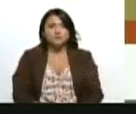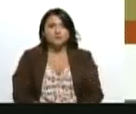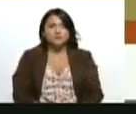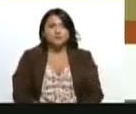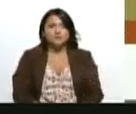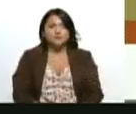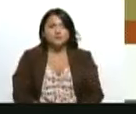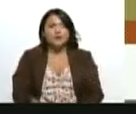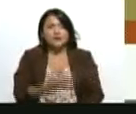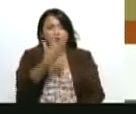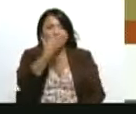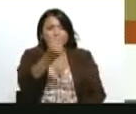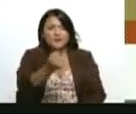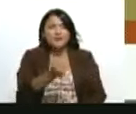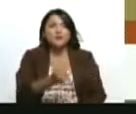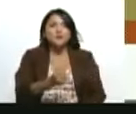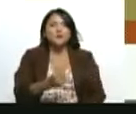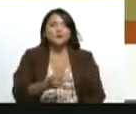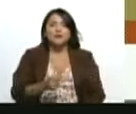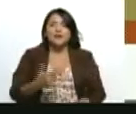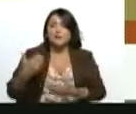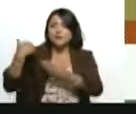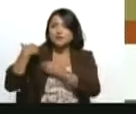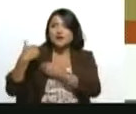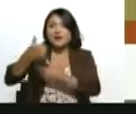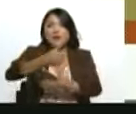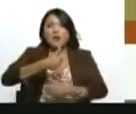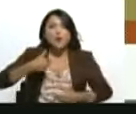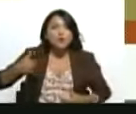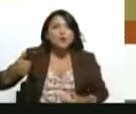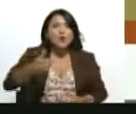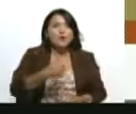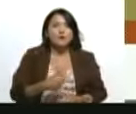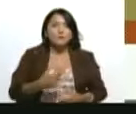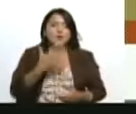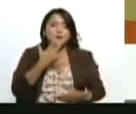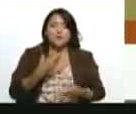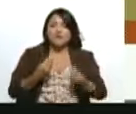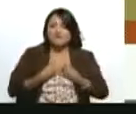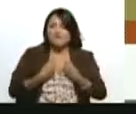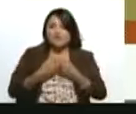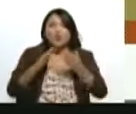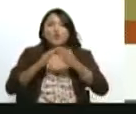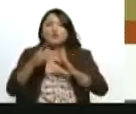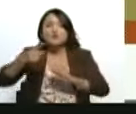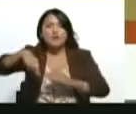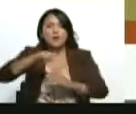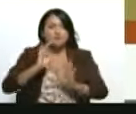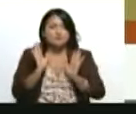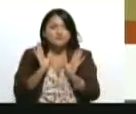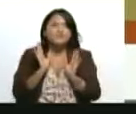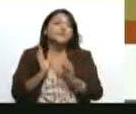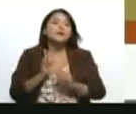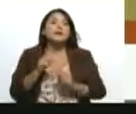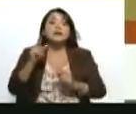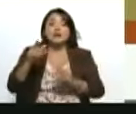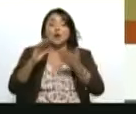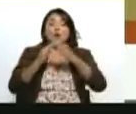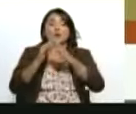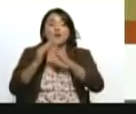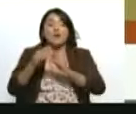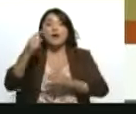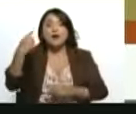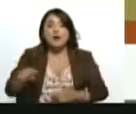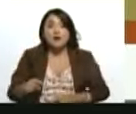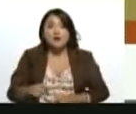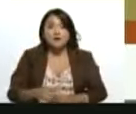para que entendamos la misión. Si yo vivo en una comunidad X y en esa comunidad hay